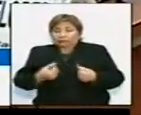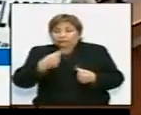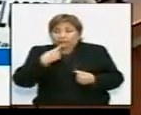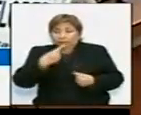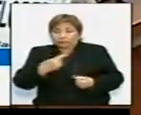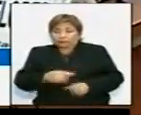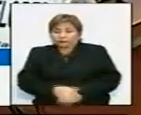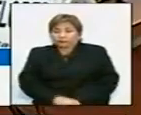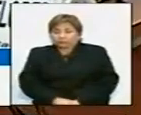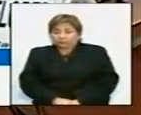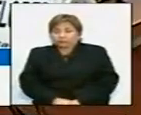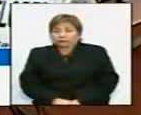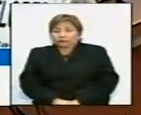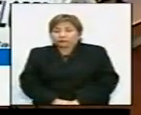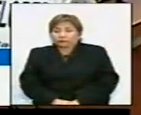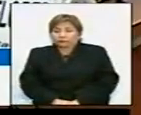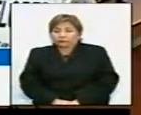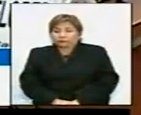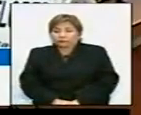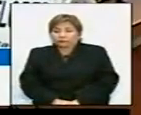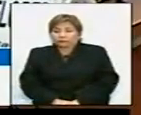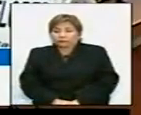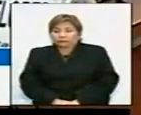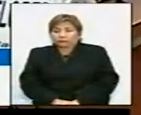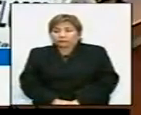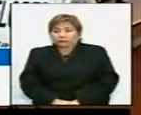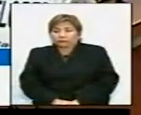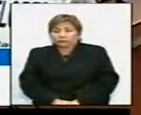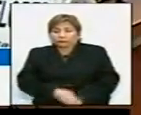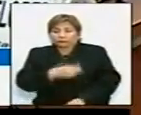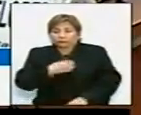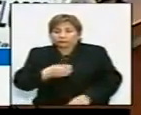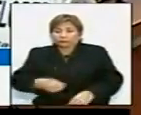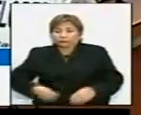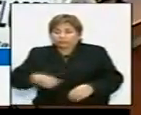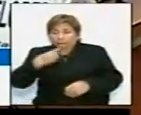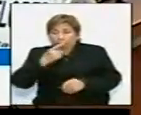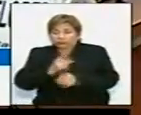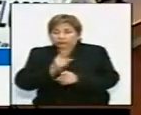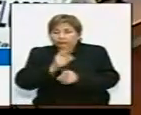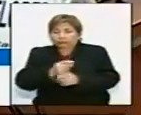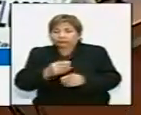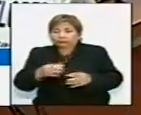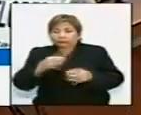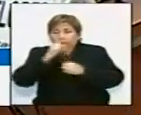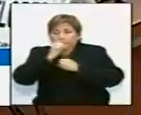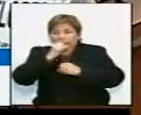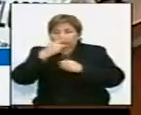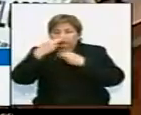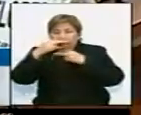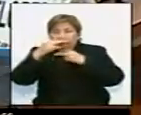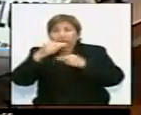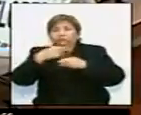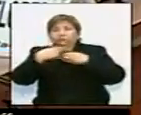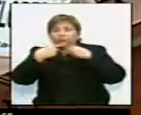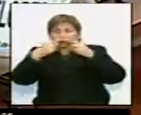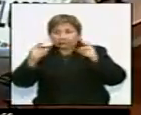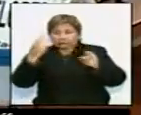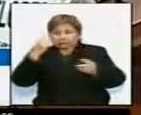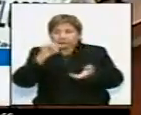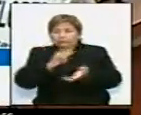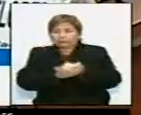Eso, presidenta, tiene que decir la ministra más seguido, y lo tiene que decir a la prensa y a la ciudadanía para